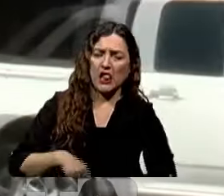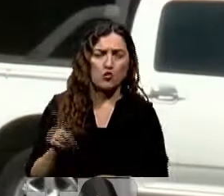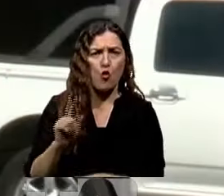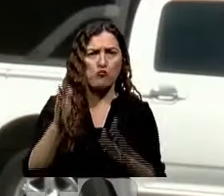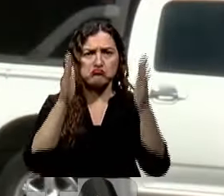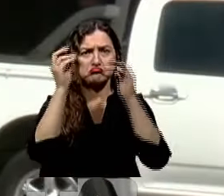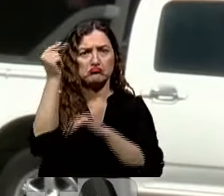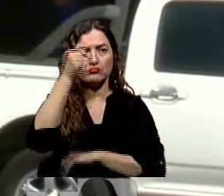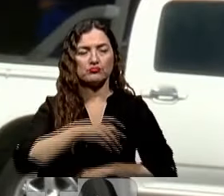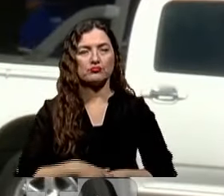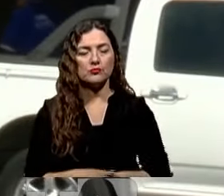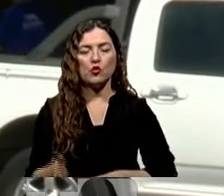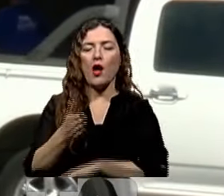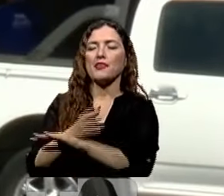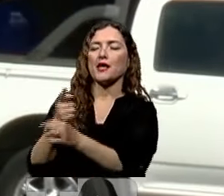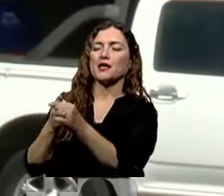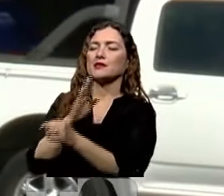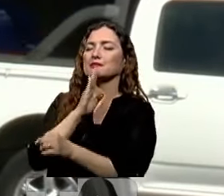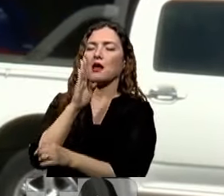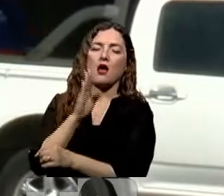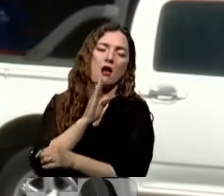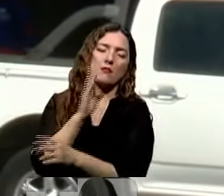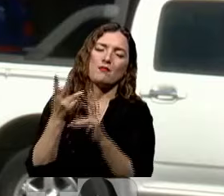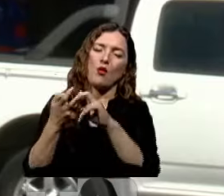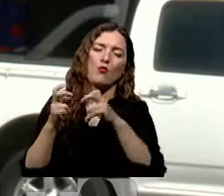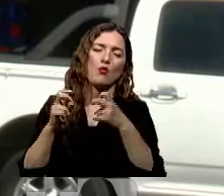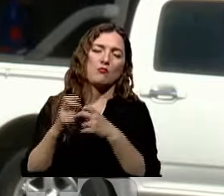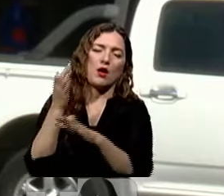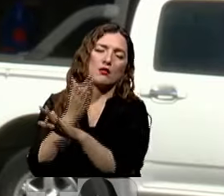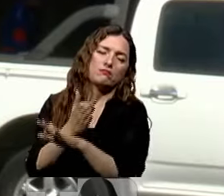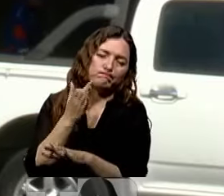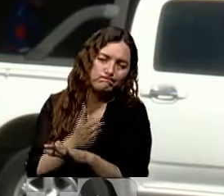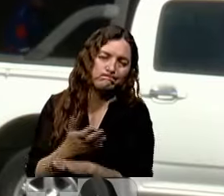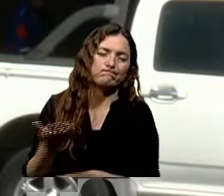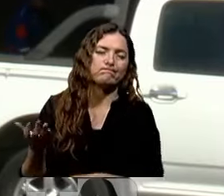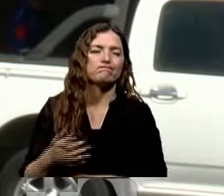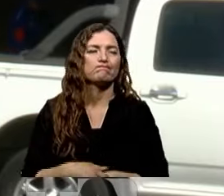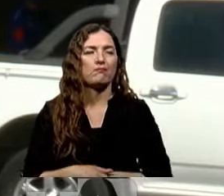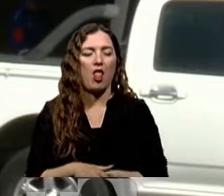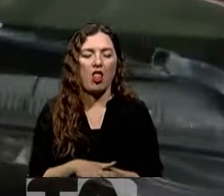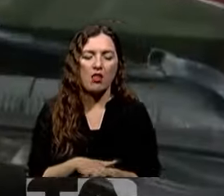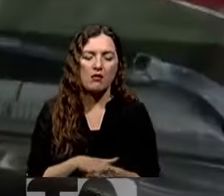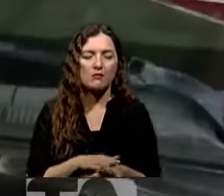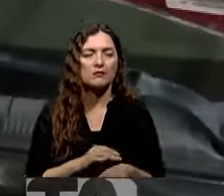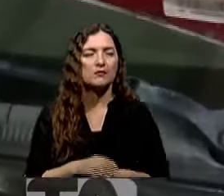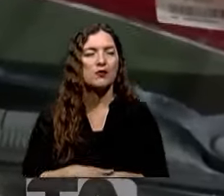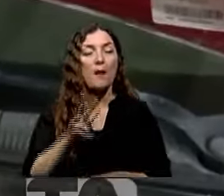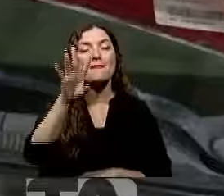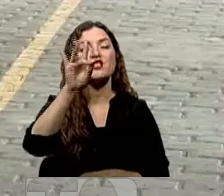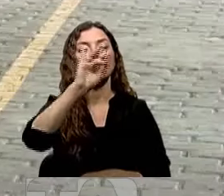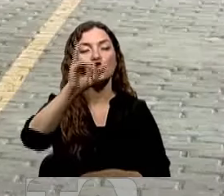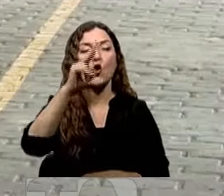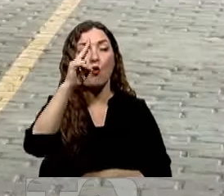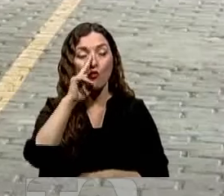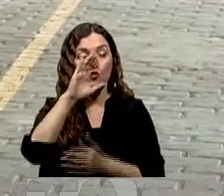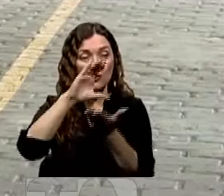momento. Yo hacía en la ciudad de Quito, pero siempre había que hacer turnos, nos demorábamos. Desde el 28 de junio, el